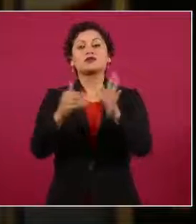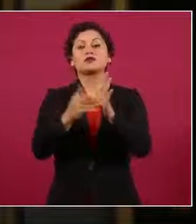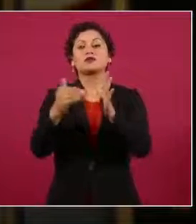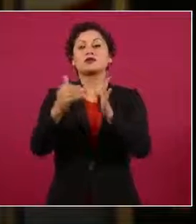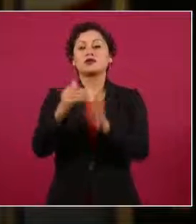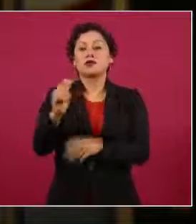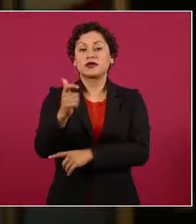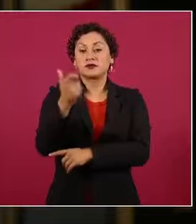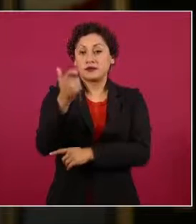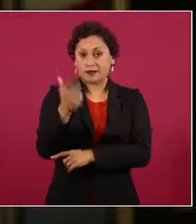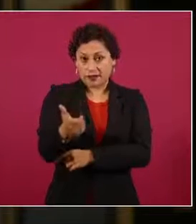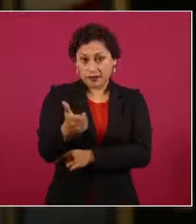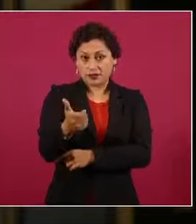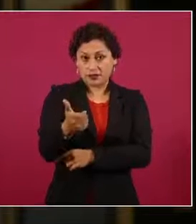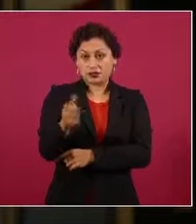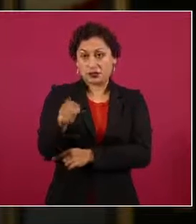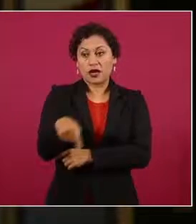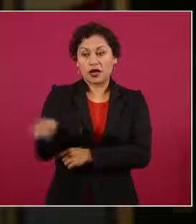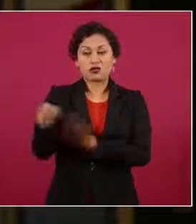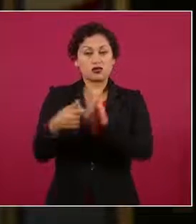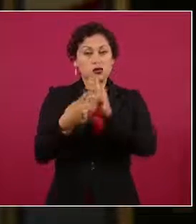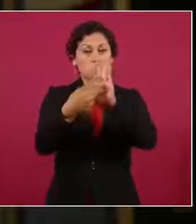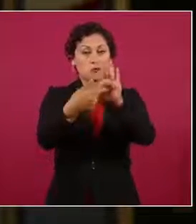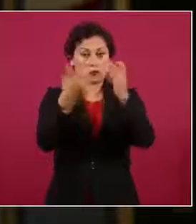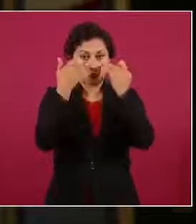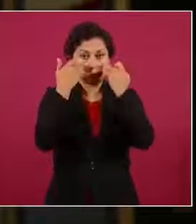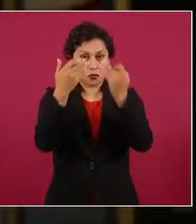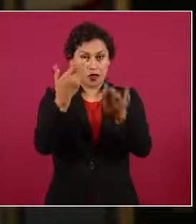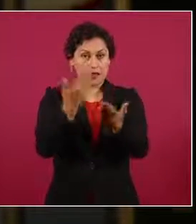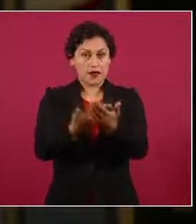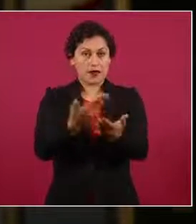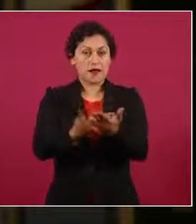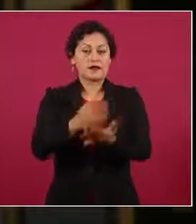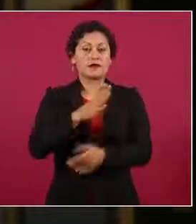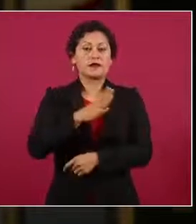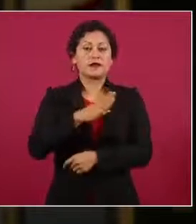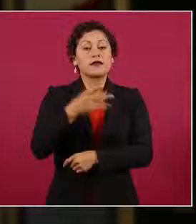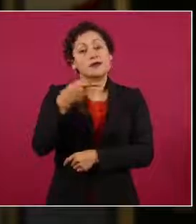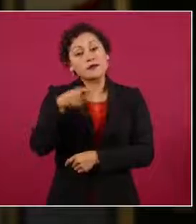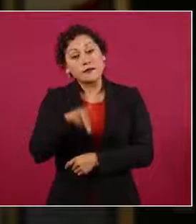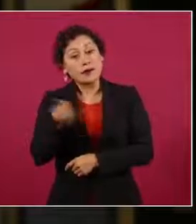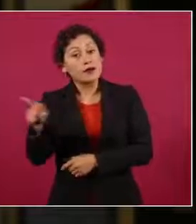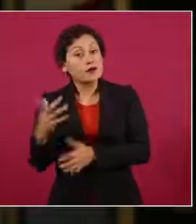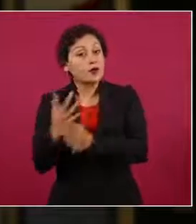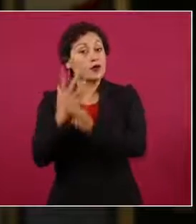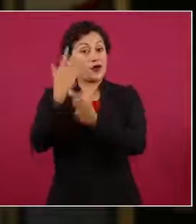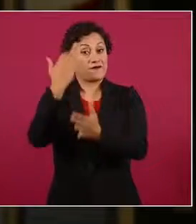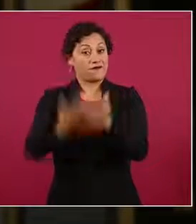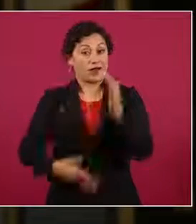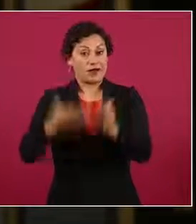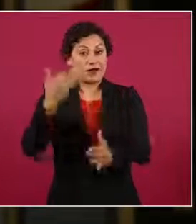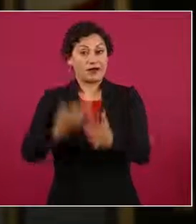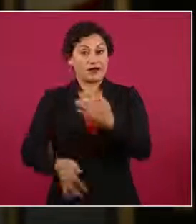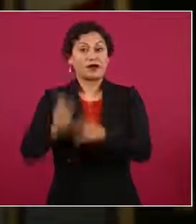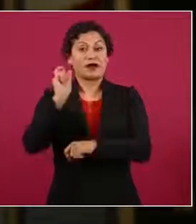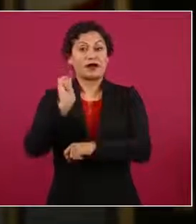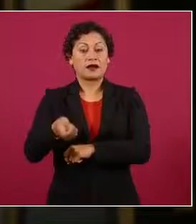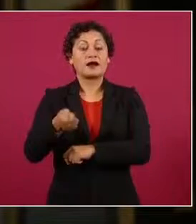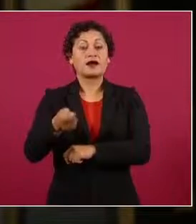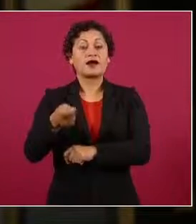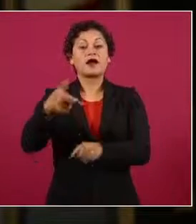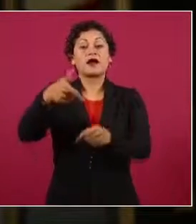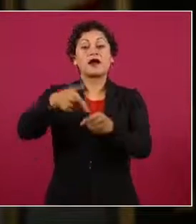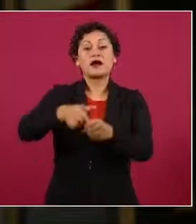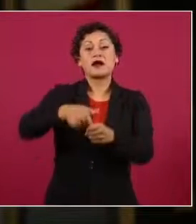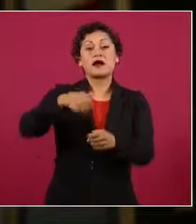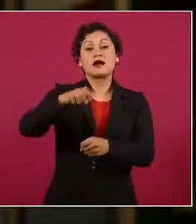que pueden transparentar, pero evitaron mencionar el ingreso que reciben de las gasolineras